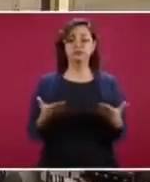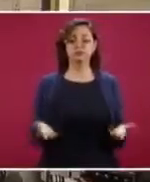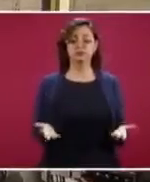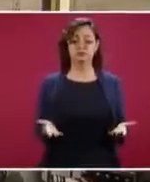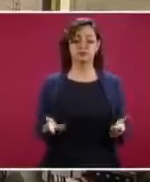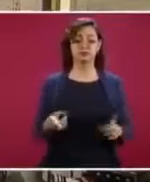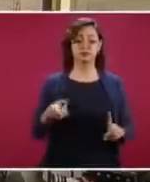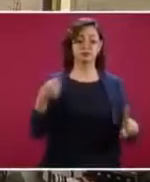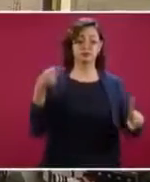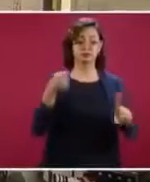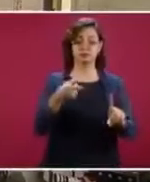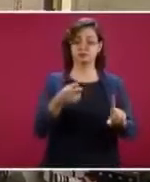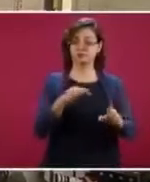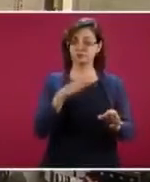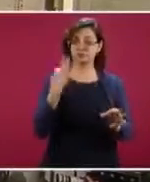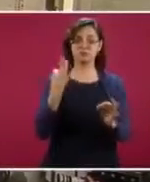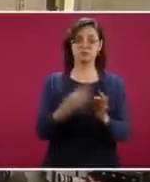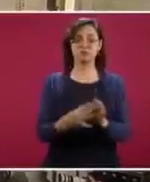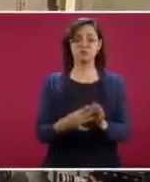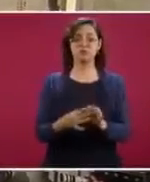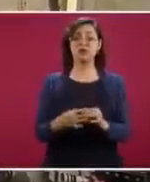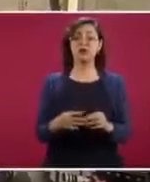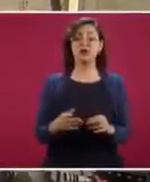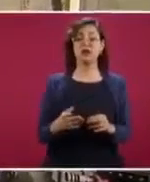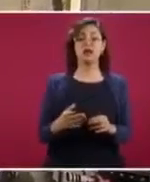En el caso de Puebla, tiene